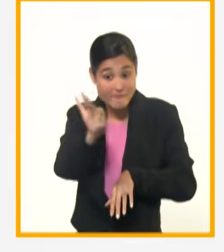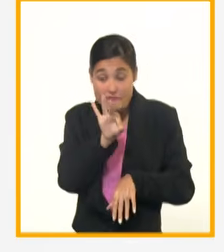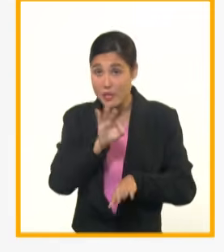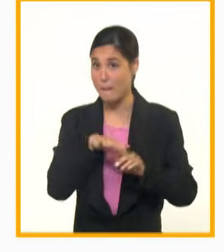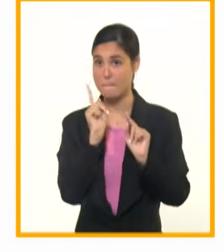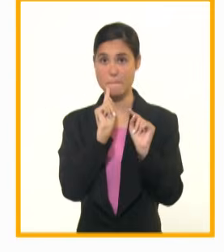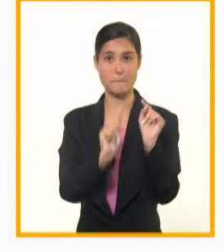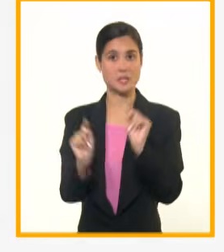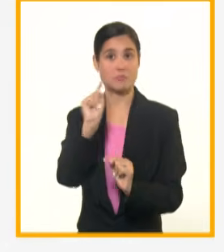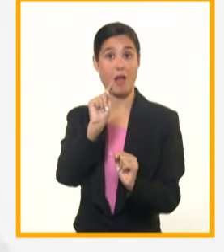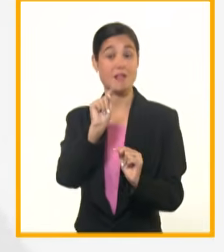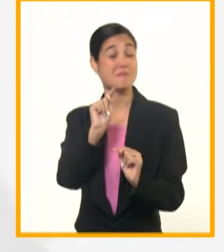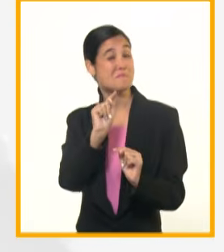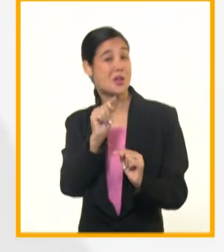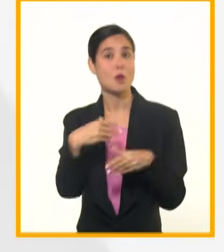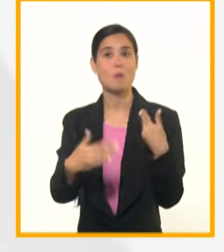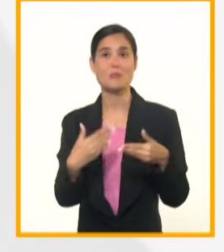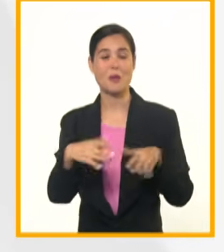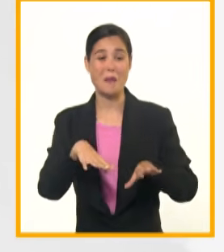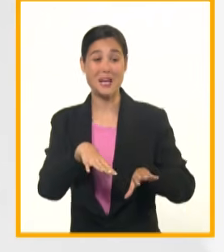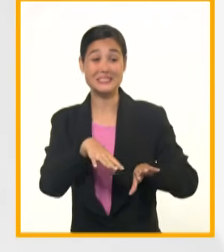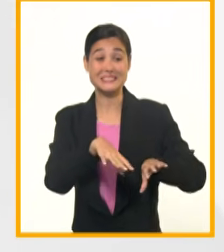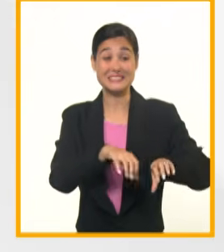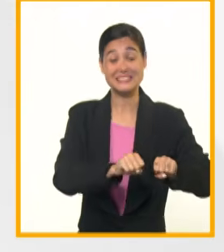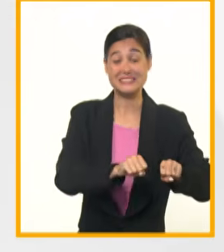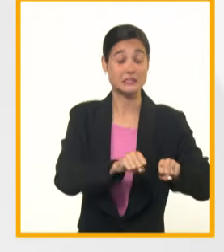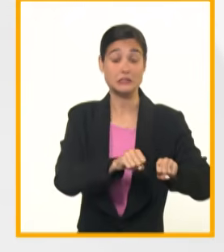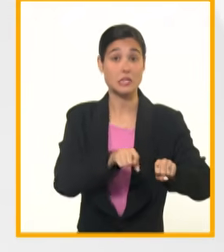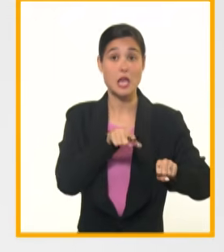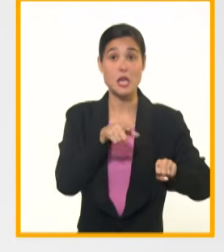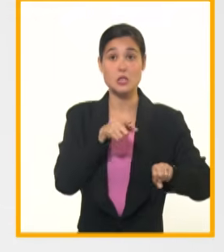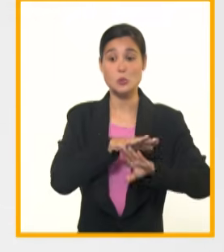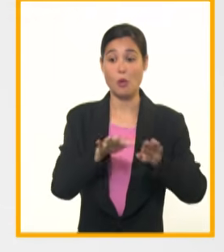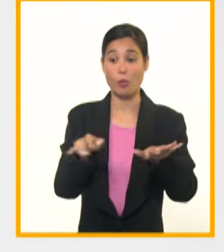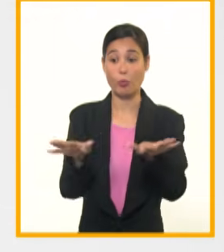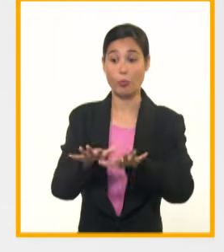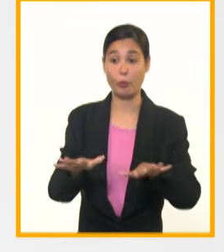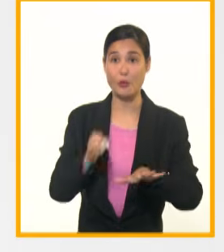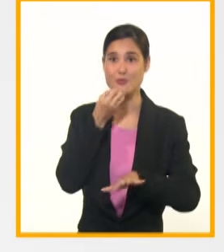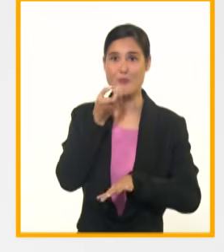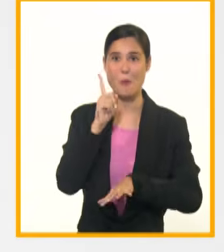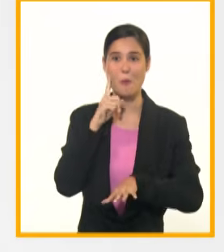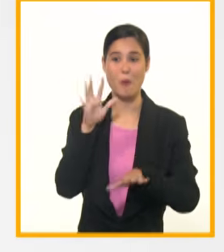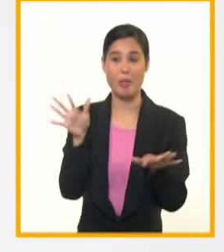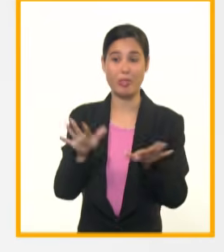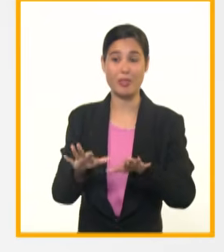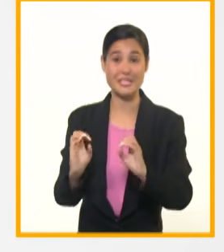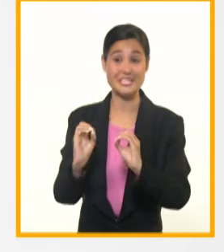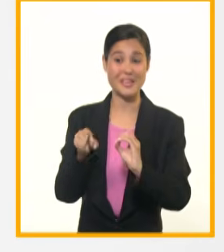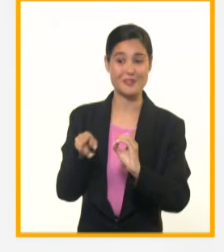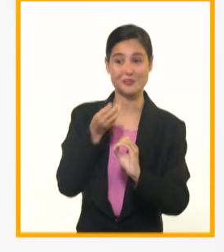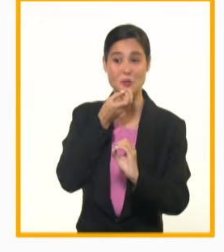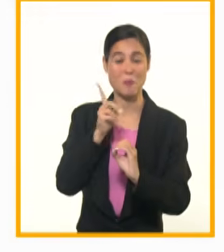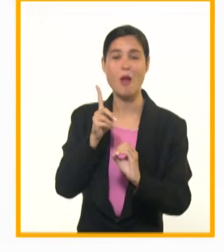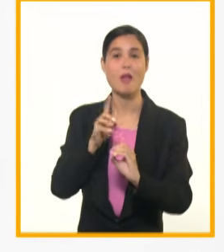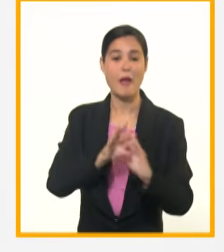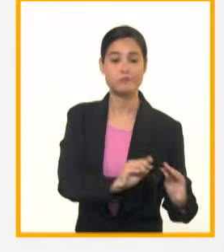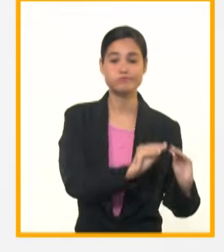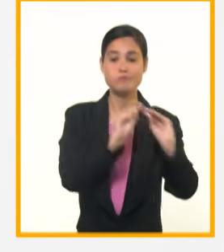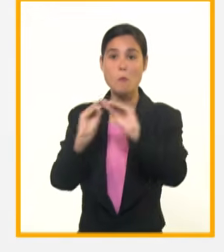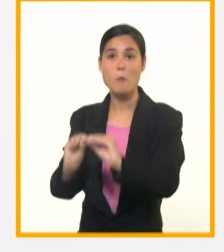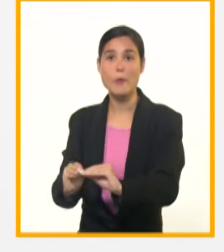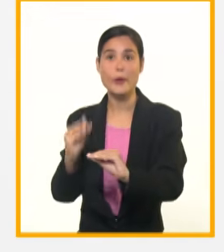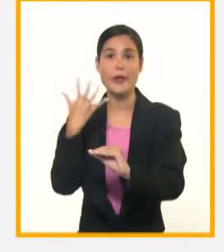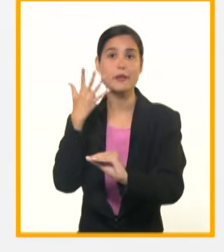fue secuestrado. Y ante ese hecho, que esté secuestrado, asume la presidencia encargada la compañera Delcy Rodríguez y todo